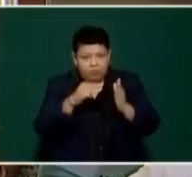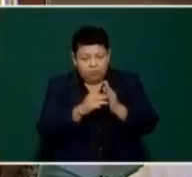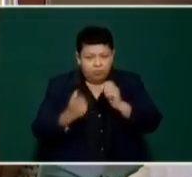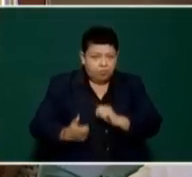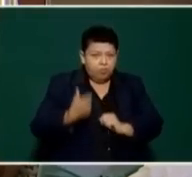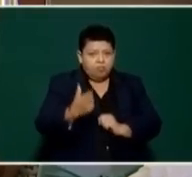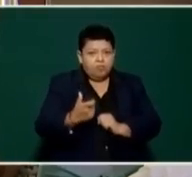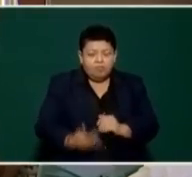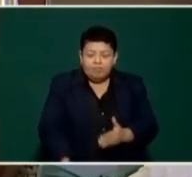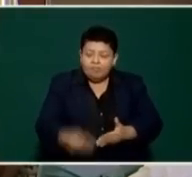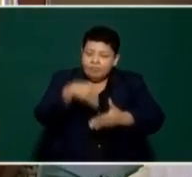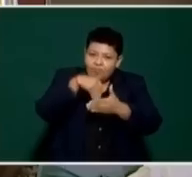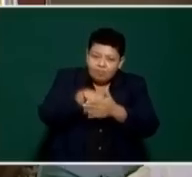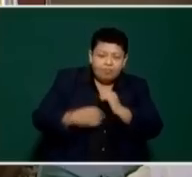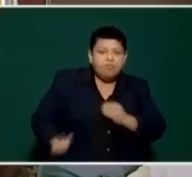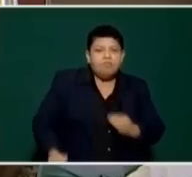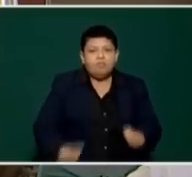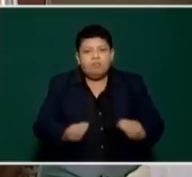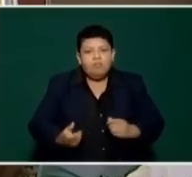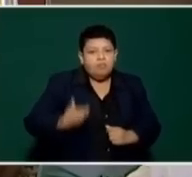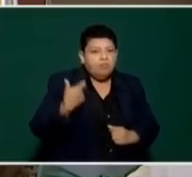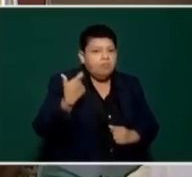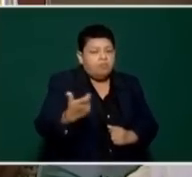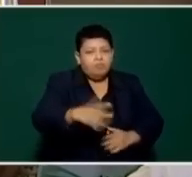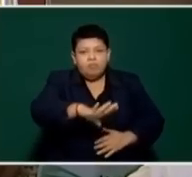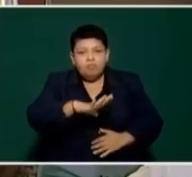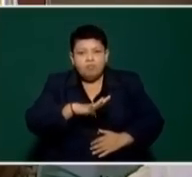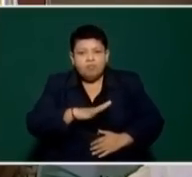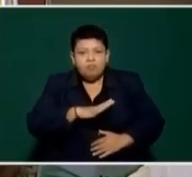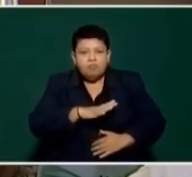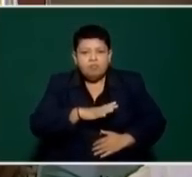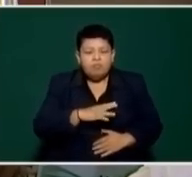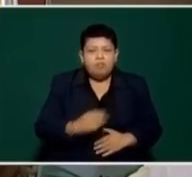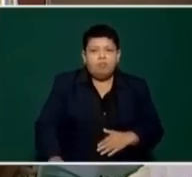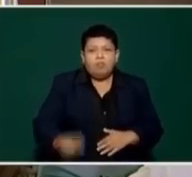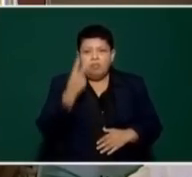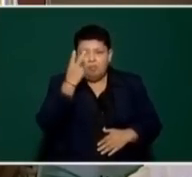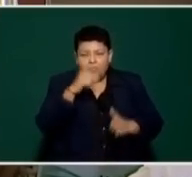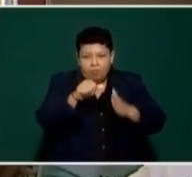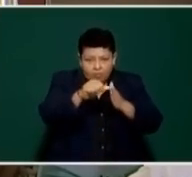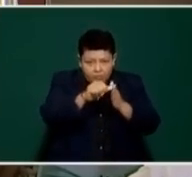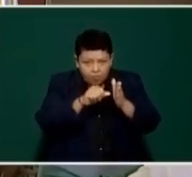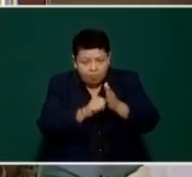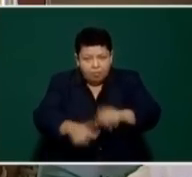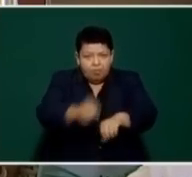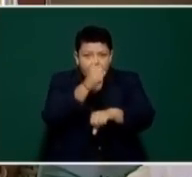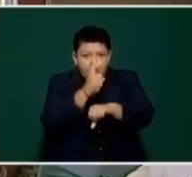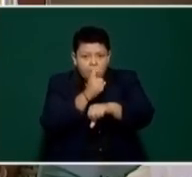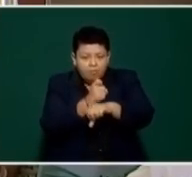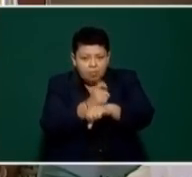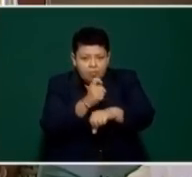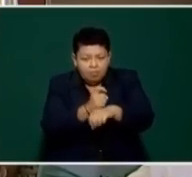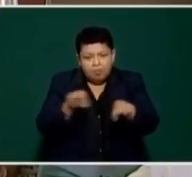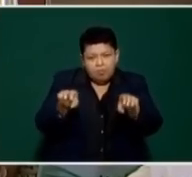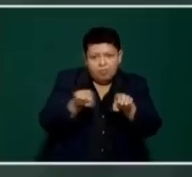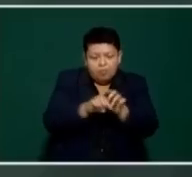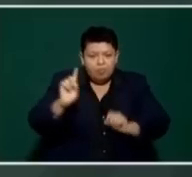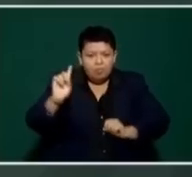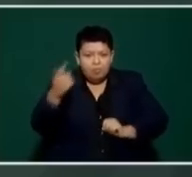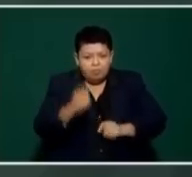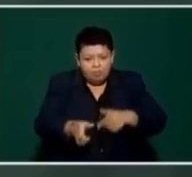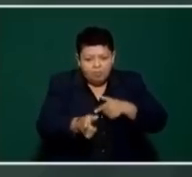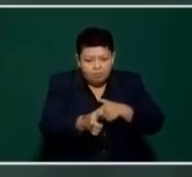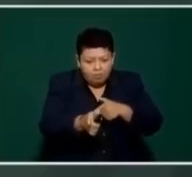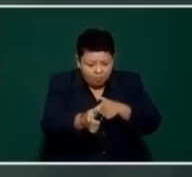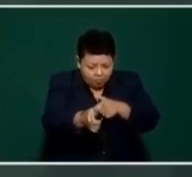ahorrarnos mucho dinero, vamos a tenerlo aproximadamente en un par de meses, vamos a tener la primera, y como va a ser en cadena, va a